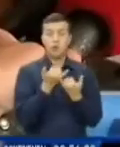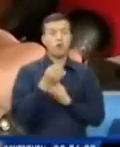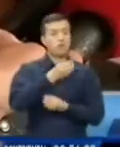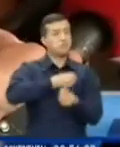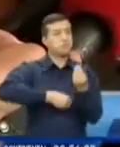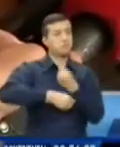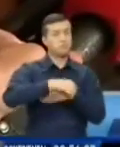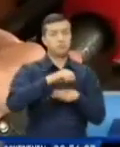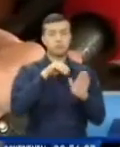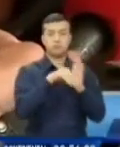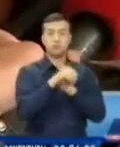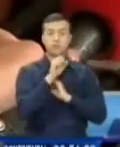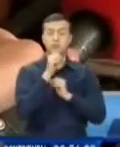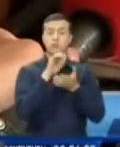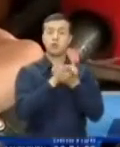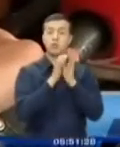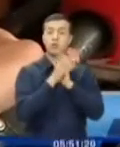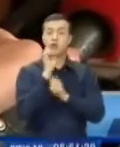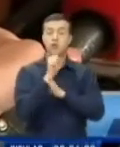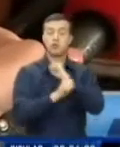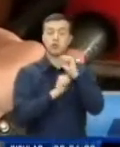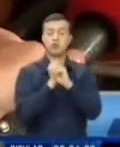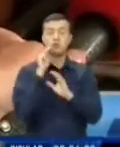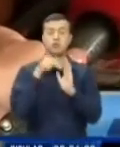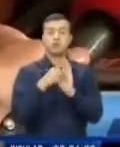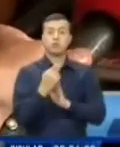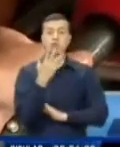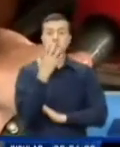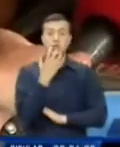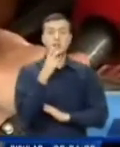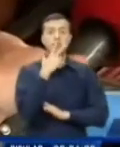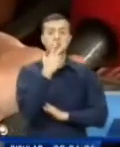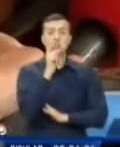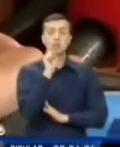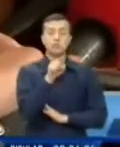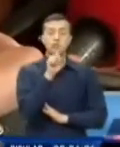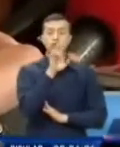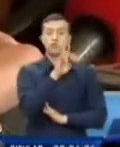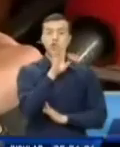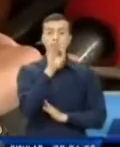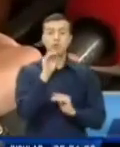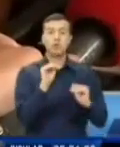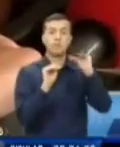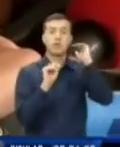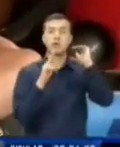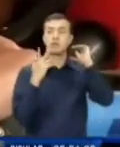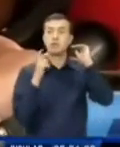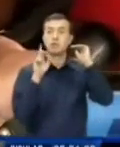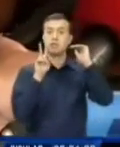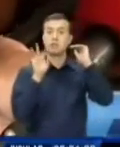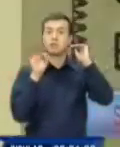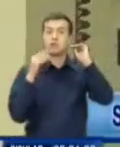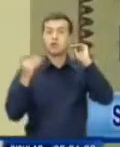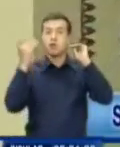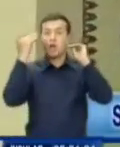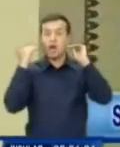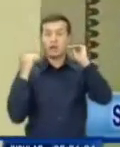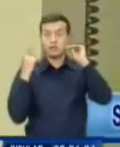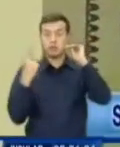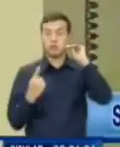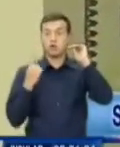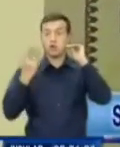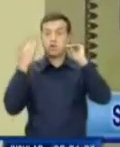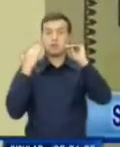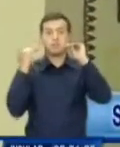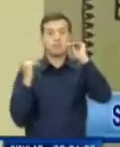tenemos a noviembre del 2015 supera es del 13.79 superior al 13.29 que fue en el año anterior. Además, justificó